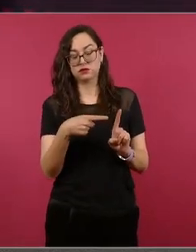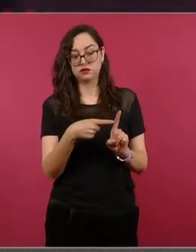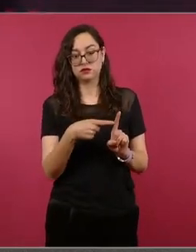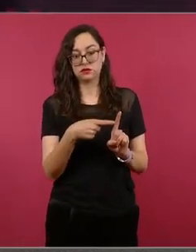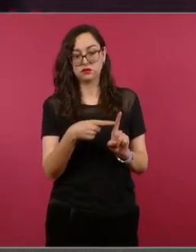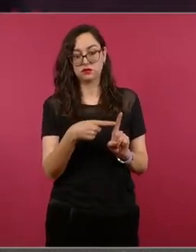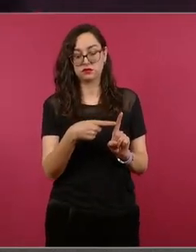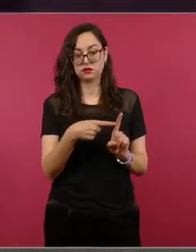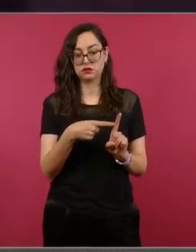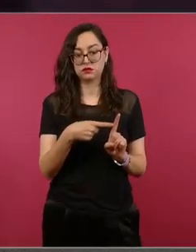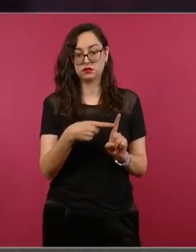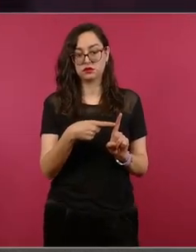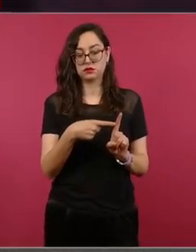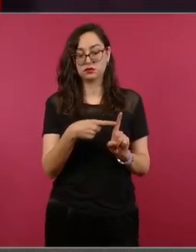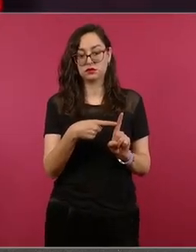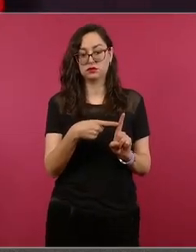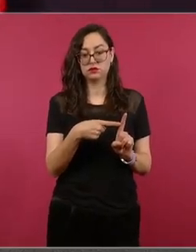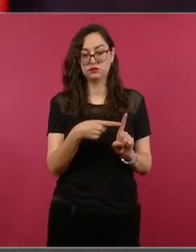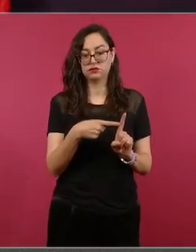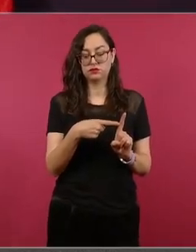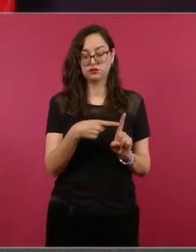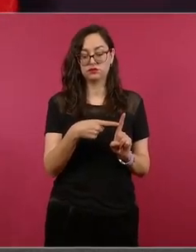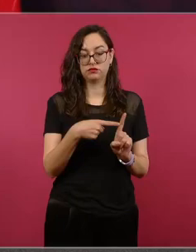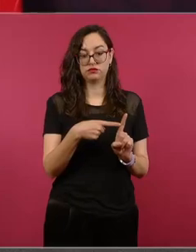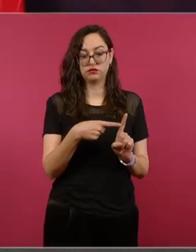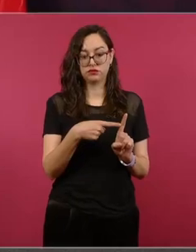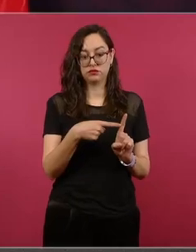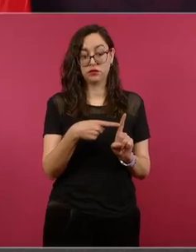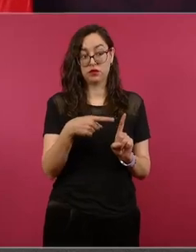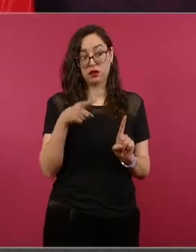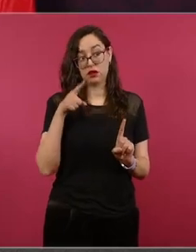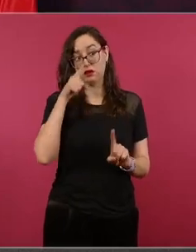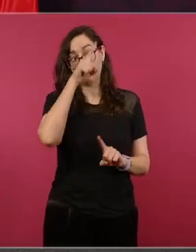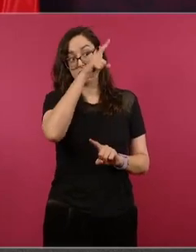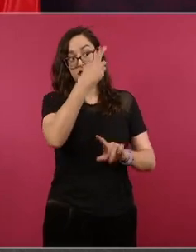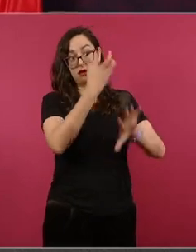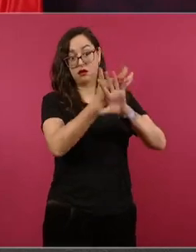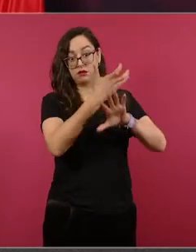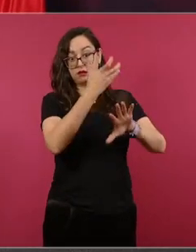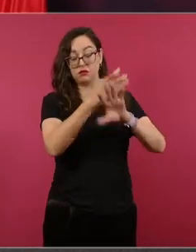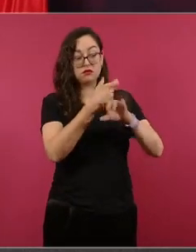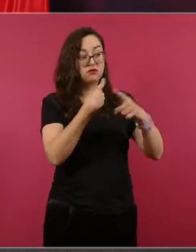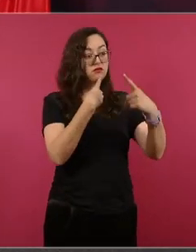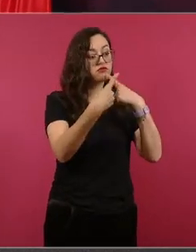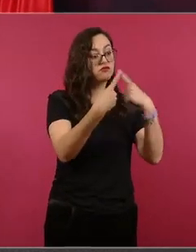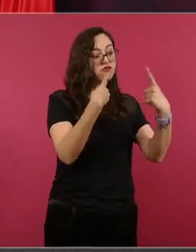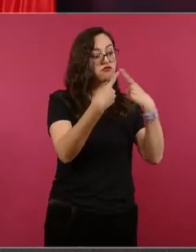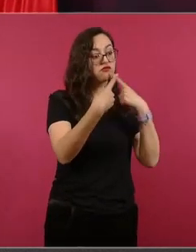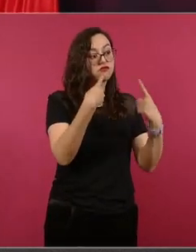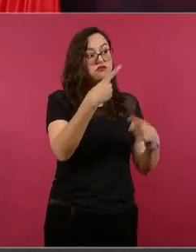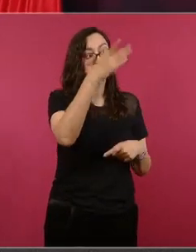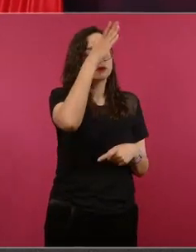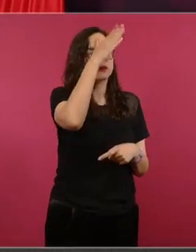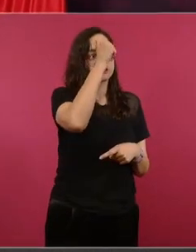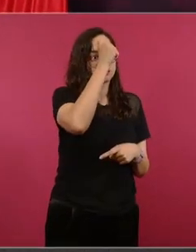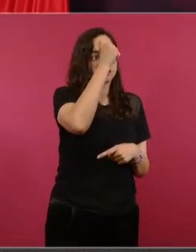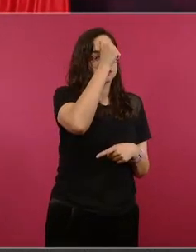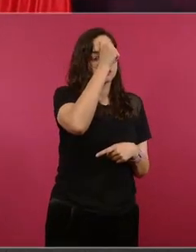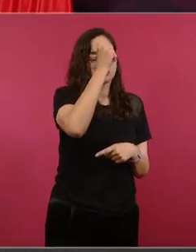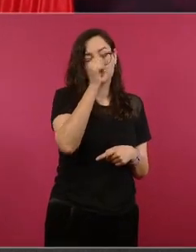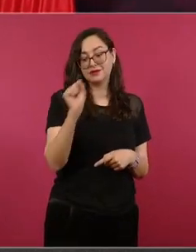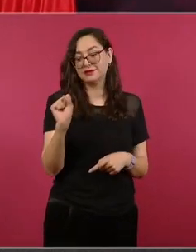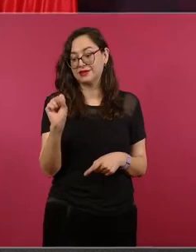personal de la Secretaría de Marina a formarse a Estados Unidos. Se formaron en el Comando